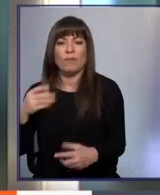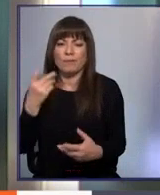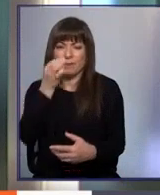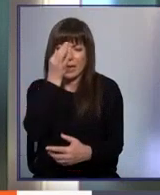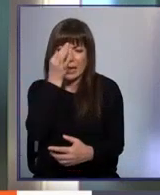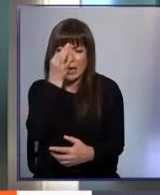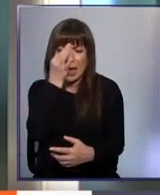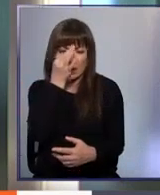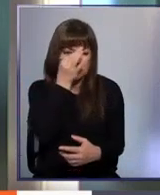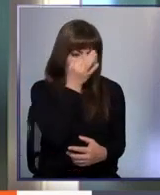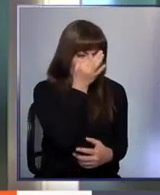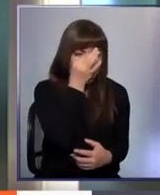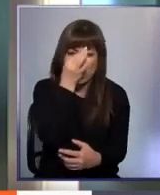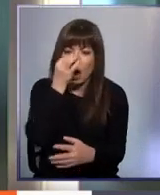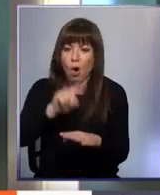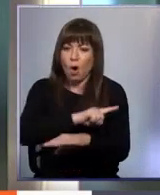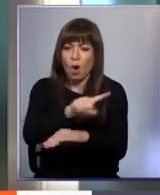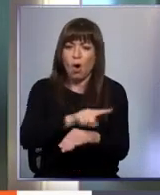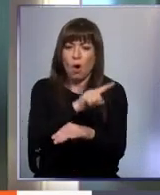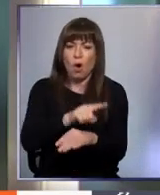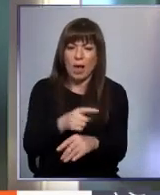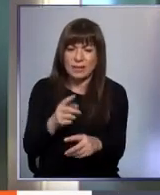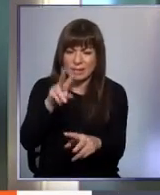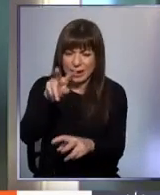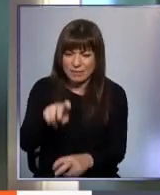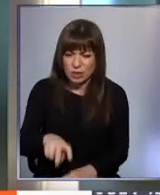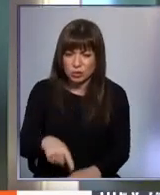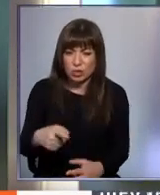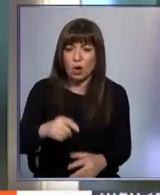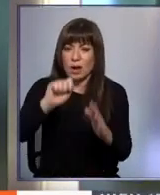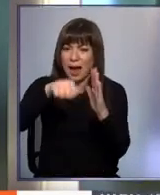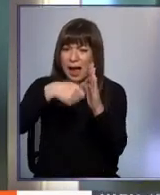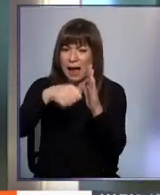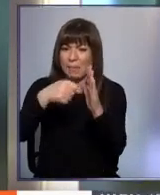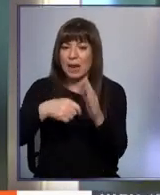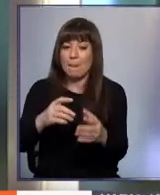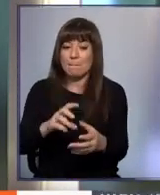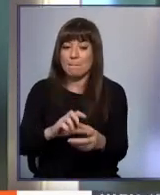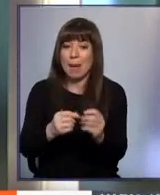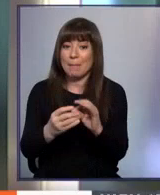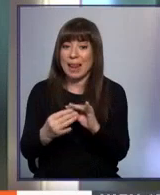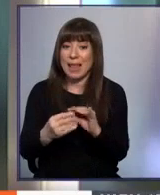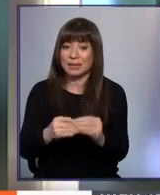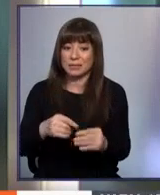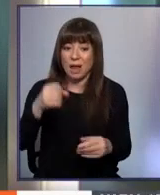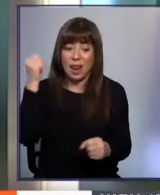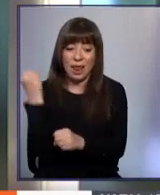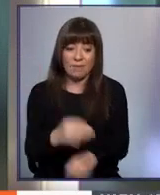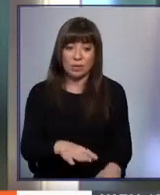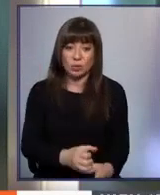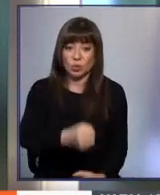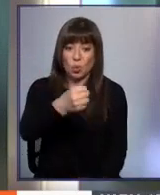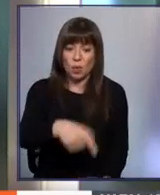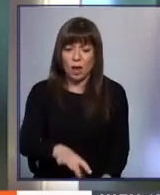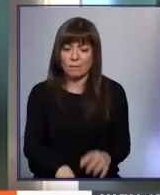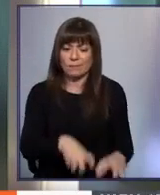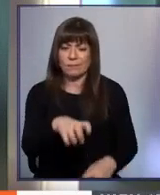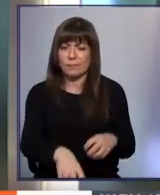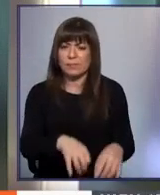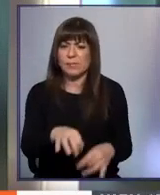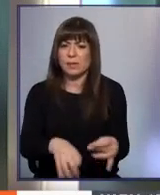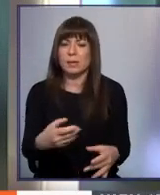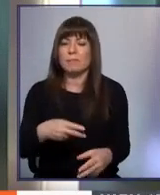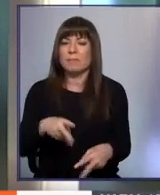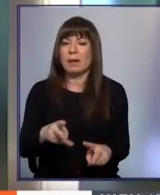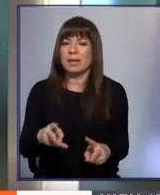vigilancias, horas de revisión de cámaras de seguridad, papeles encontrados en la basura y el cotejo de ADN, entre otras pericias,